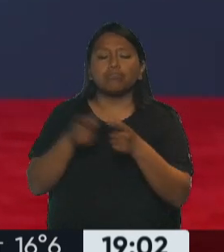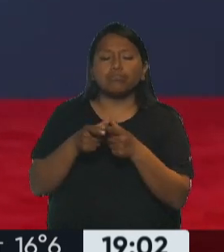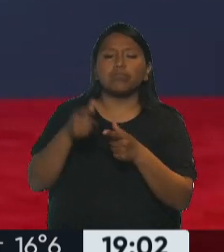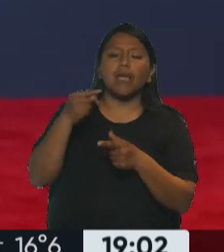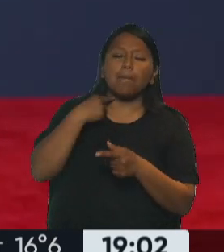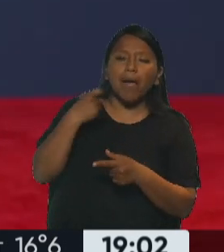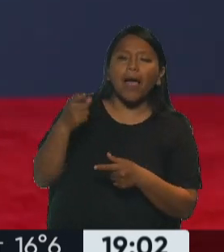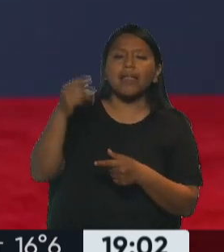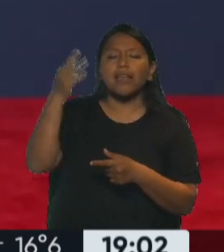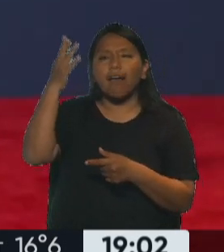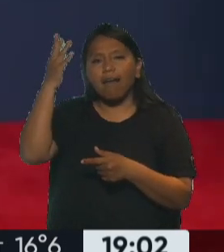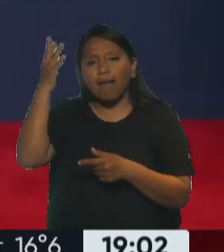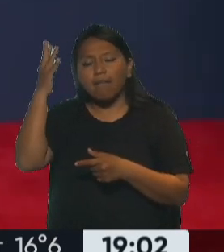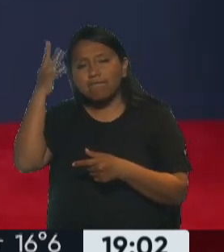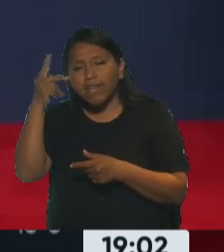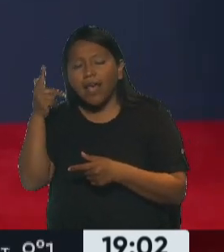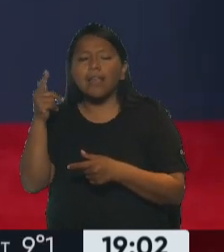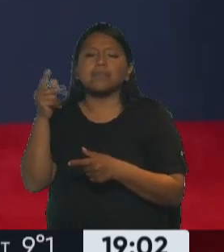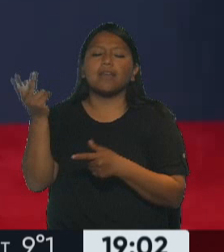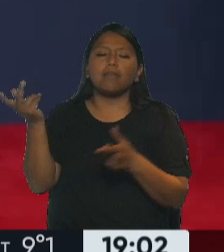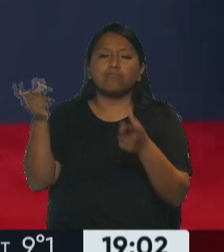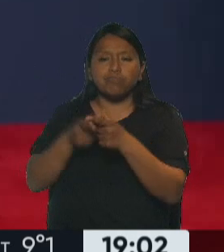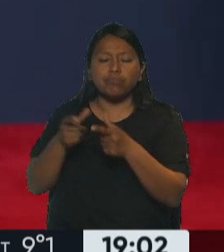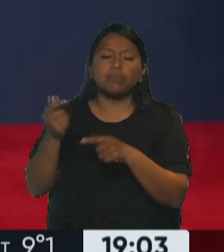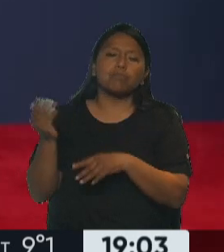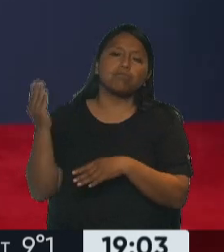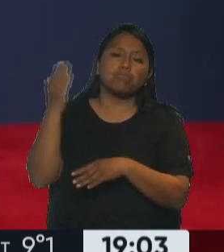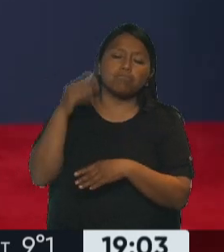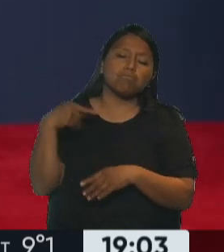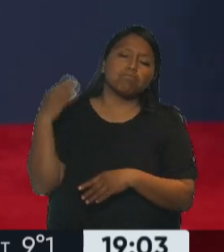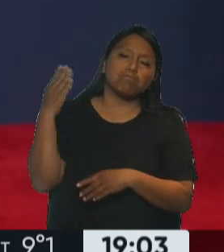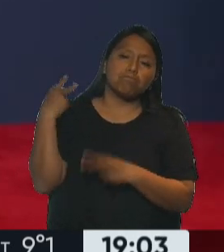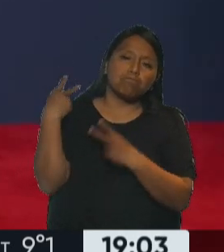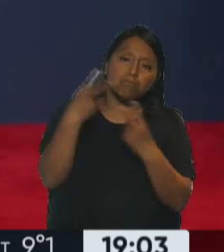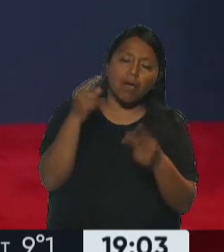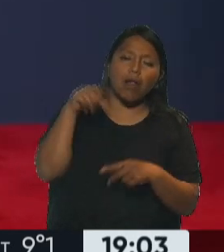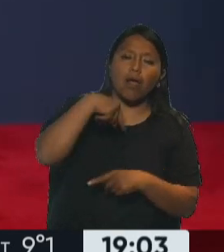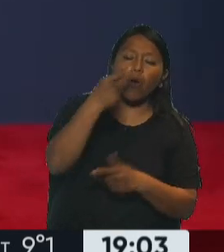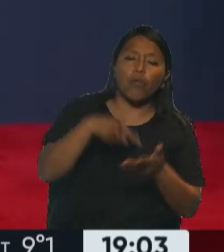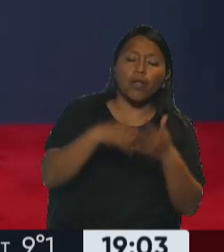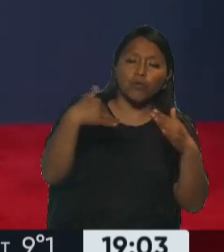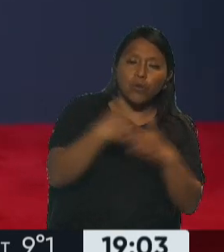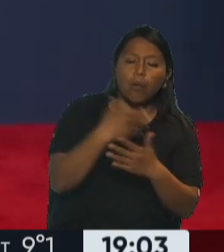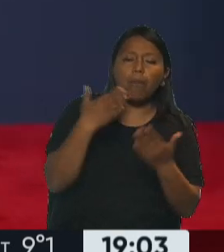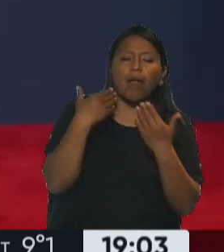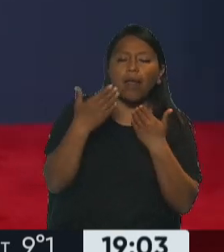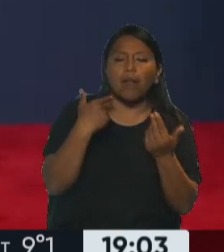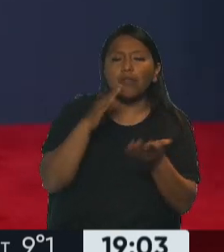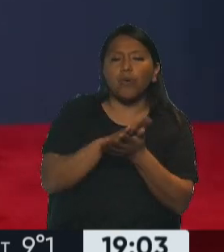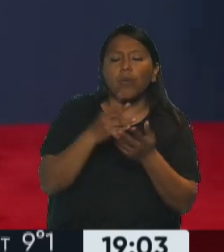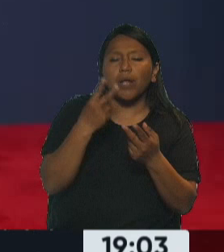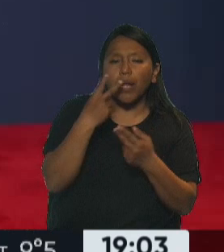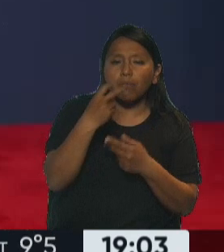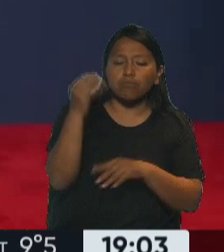Sánchez, y de Francia, Emmanuel Macron, y viajará luego a Houston para exponer las potencialidades del sector energético y el